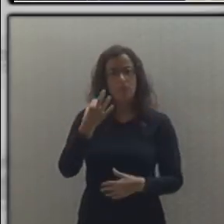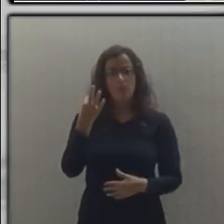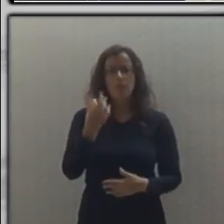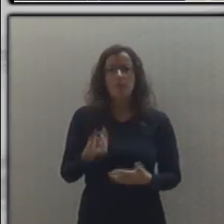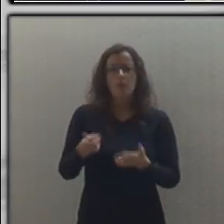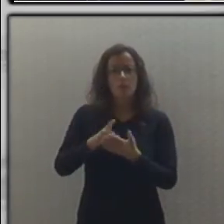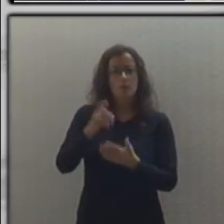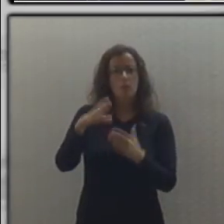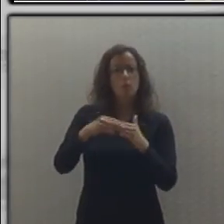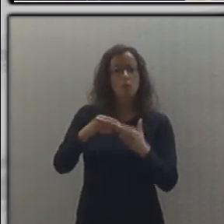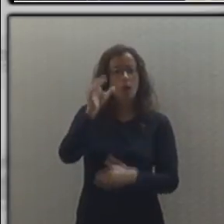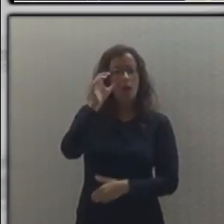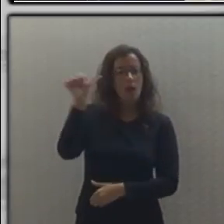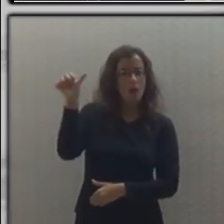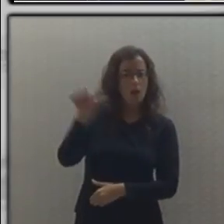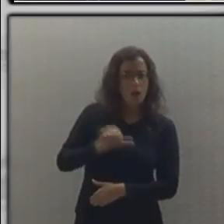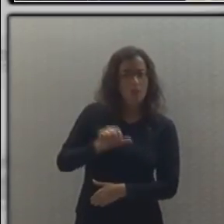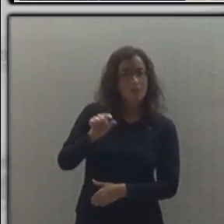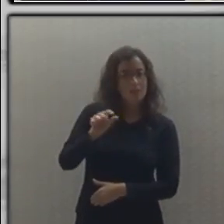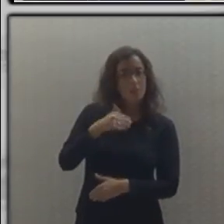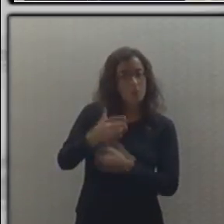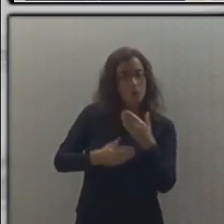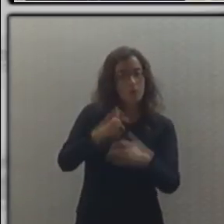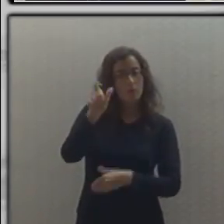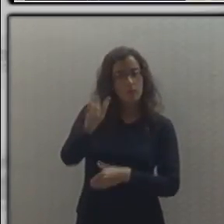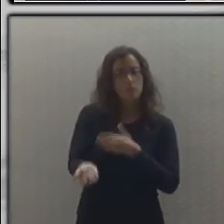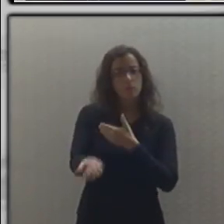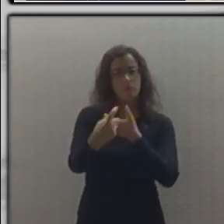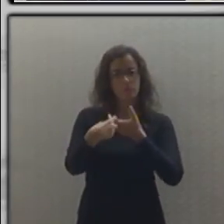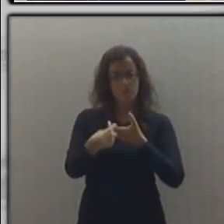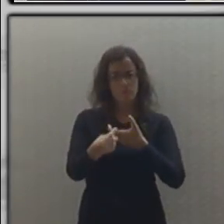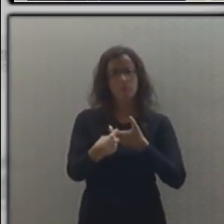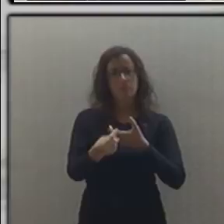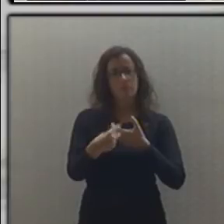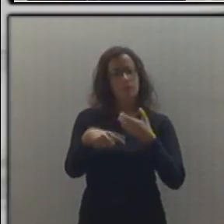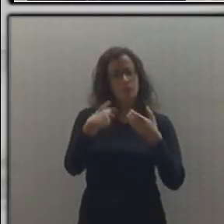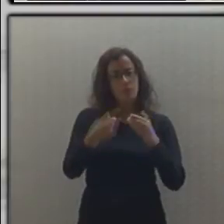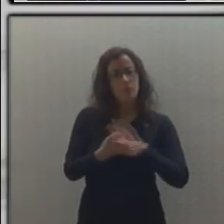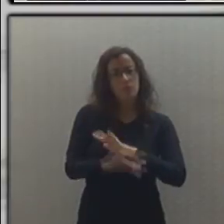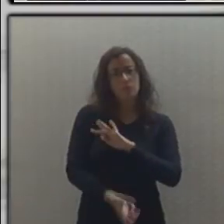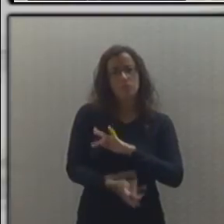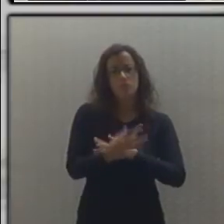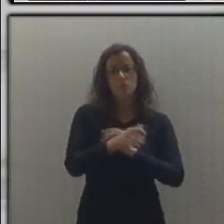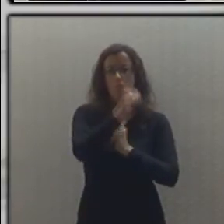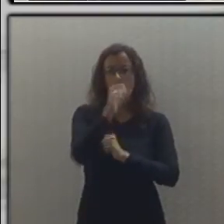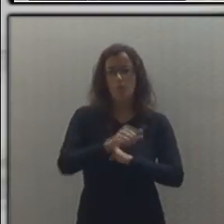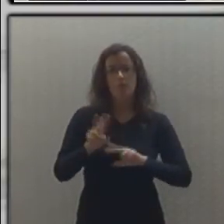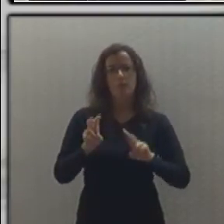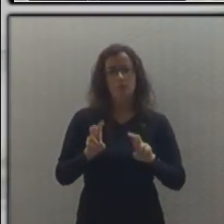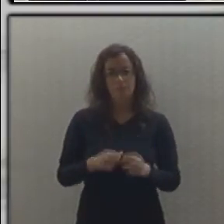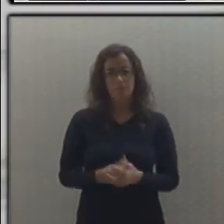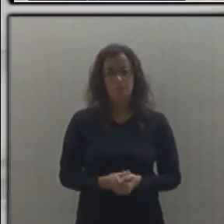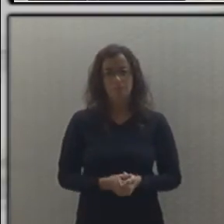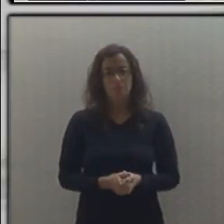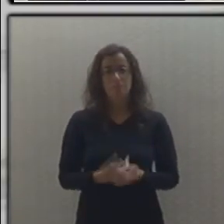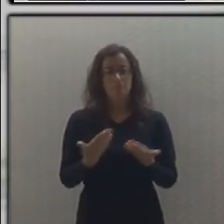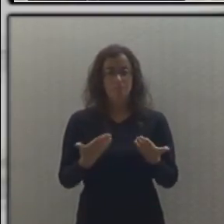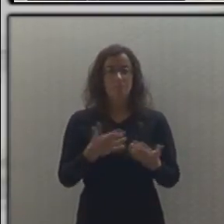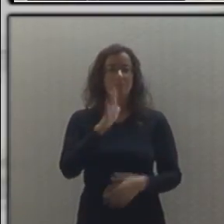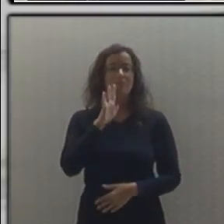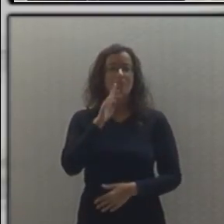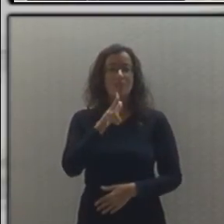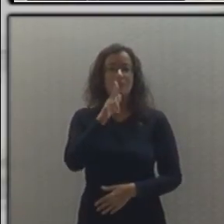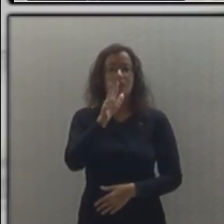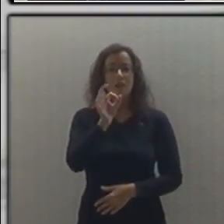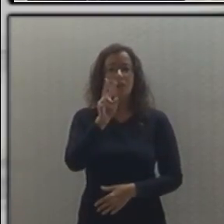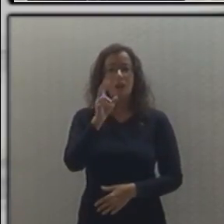usuario, escucharle, hacerle partícipe del proceso y definir un nuevo modelo. Como decía, esto del housing,